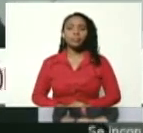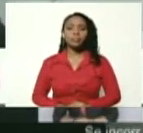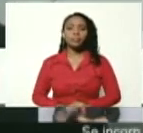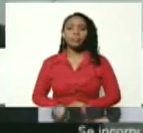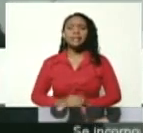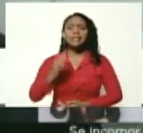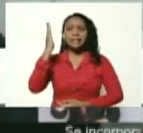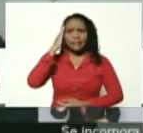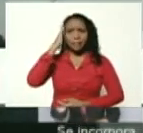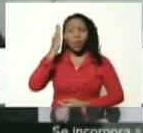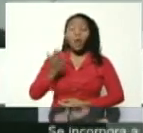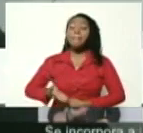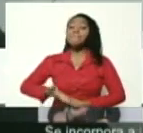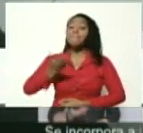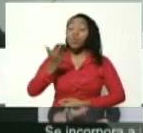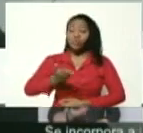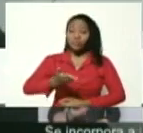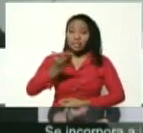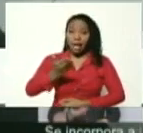Sabemos lo importante que es.